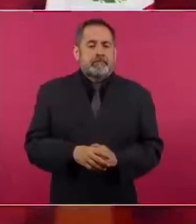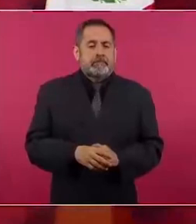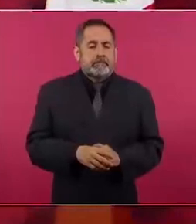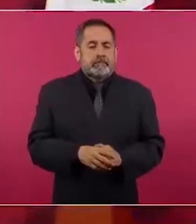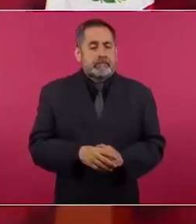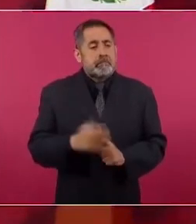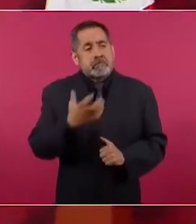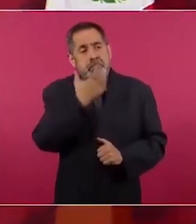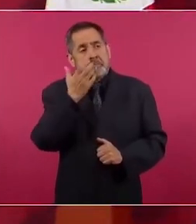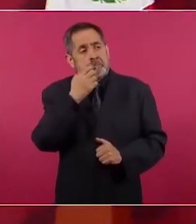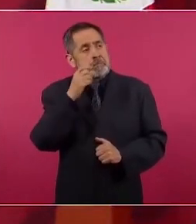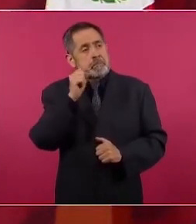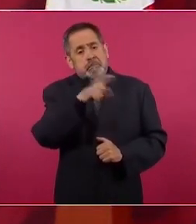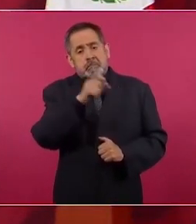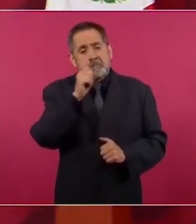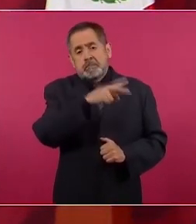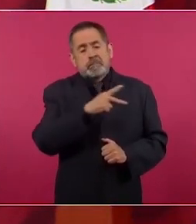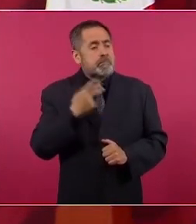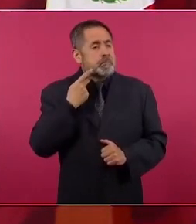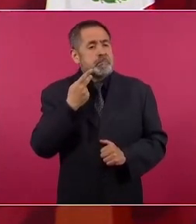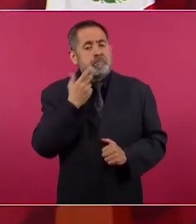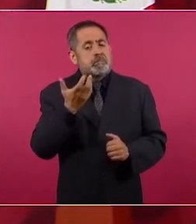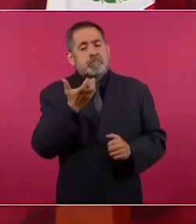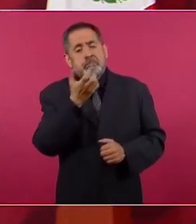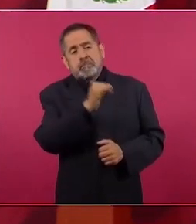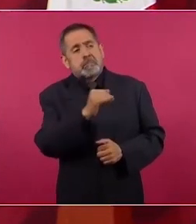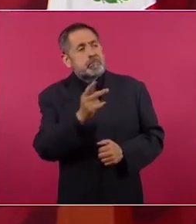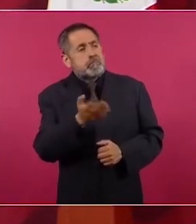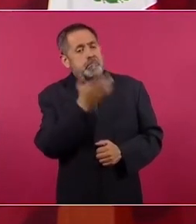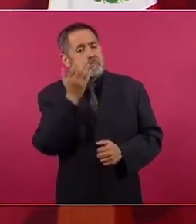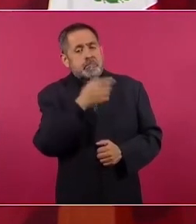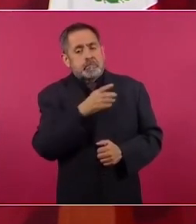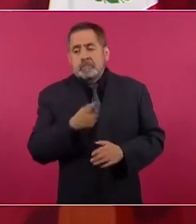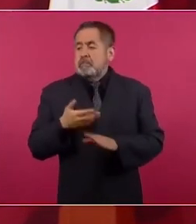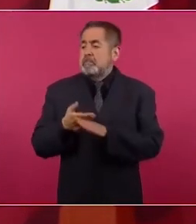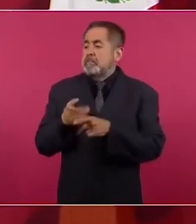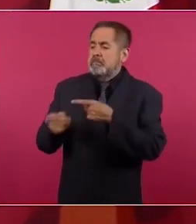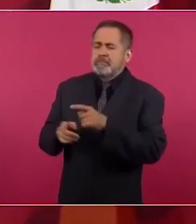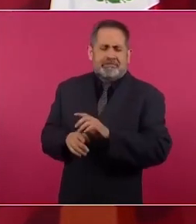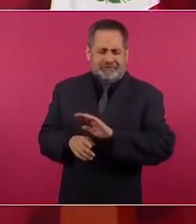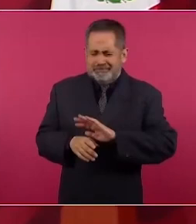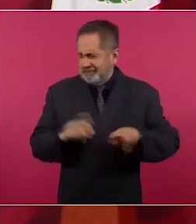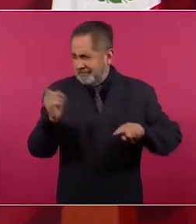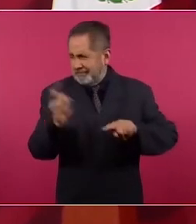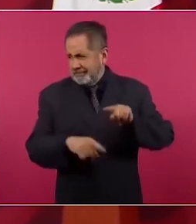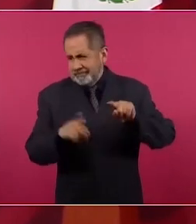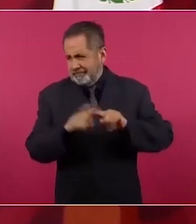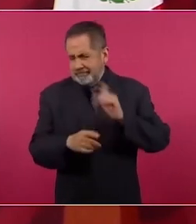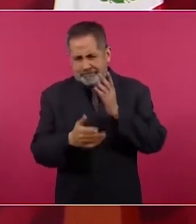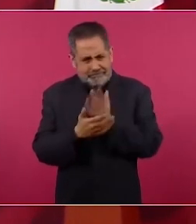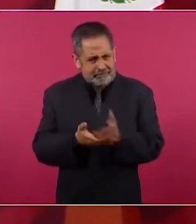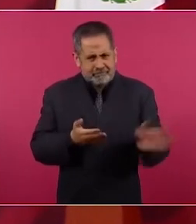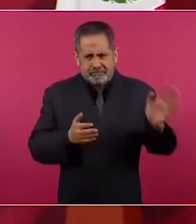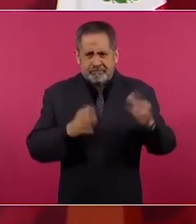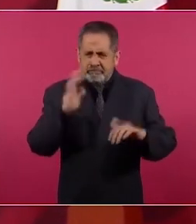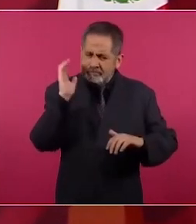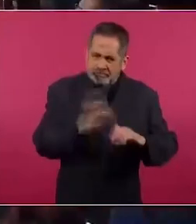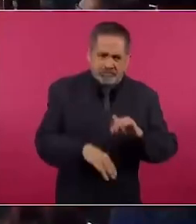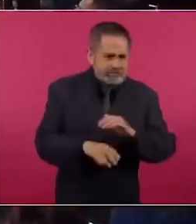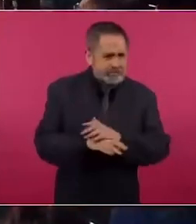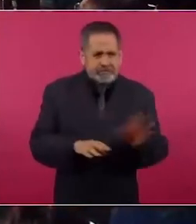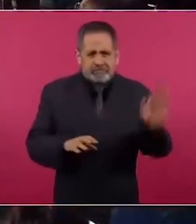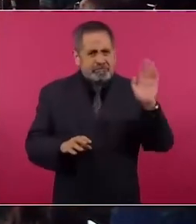como práctica política. Y todo eso hay que irlo ya haciendo a un lado.